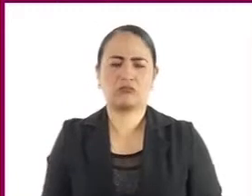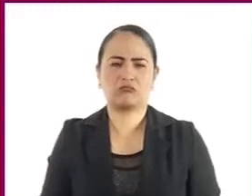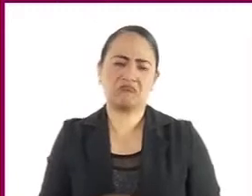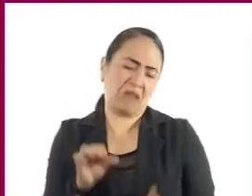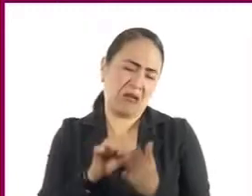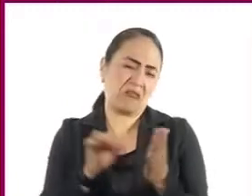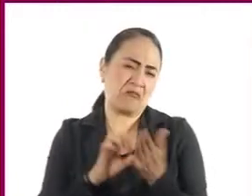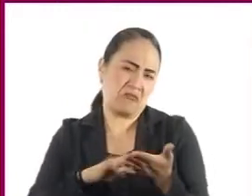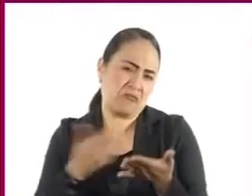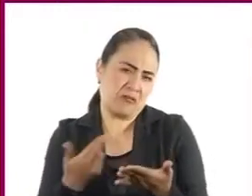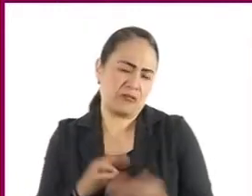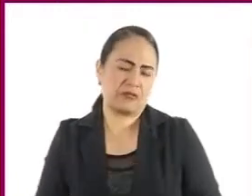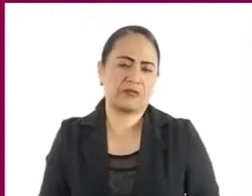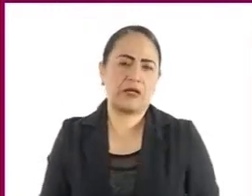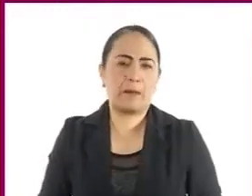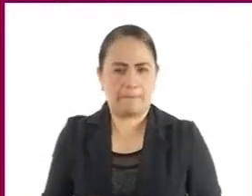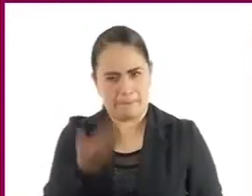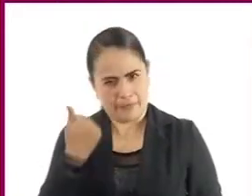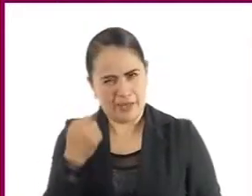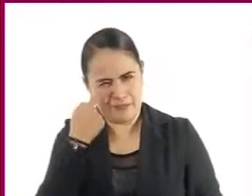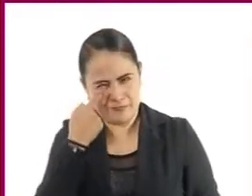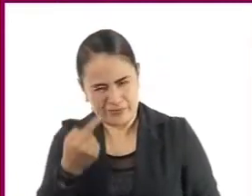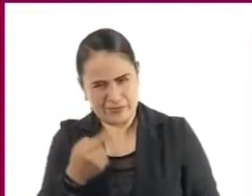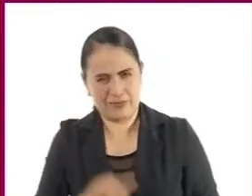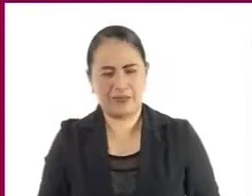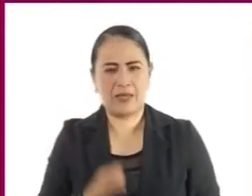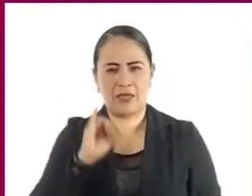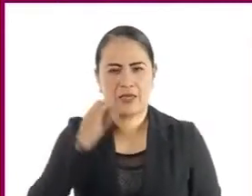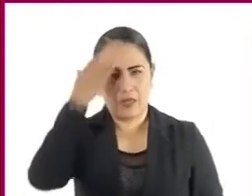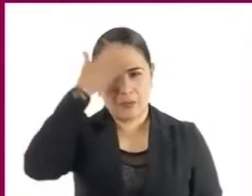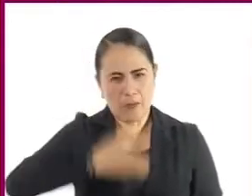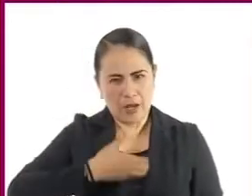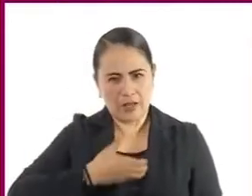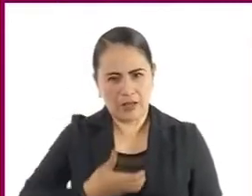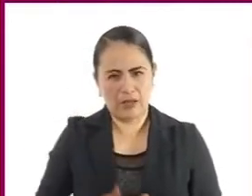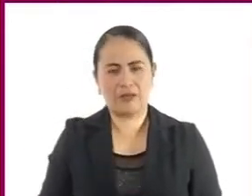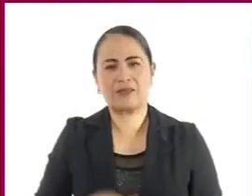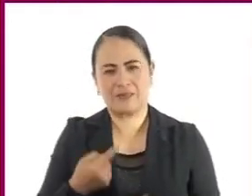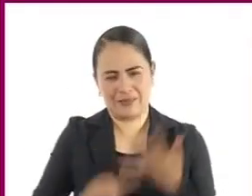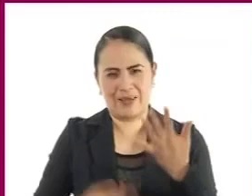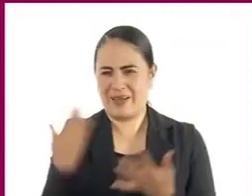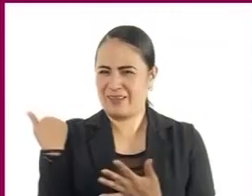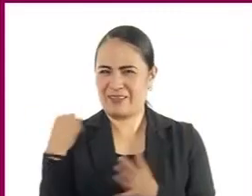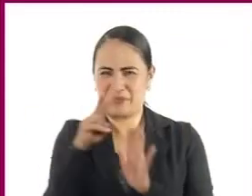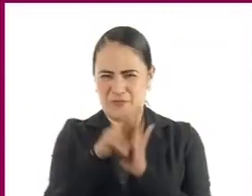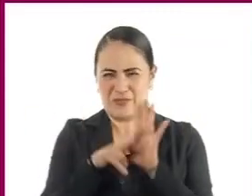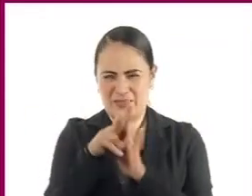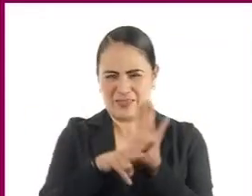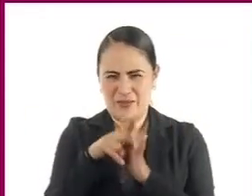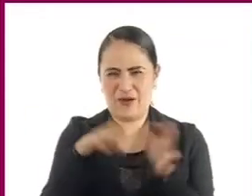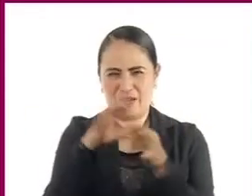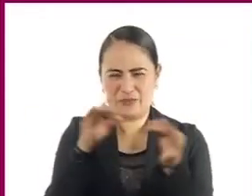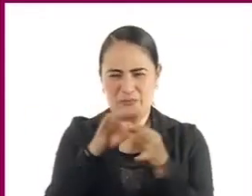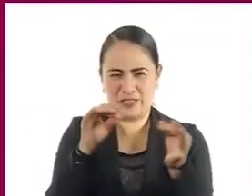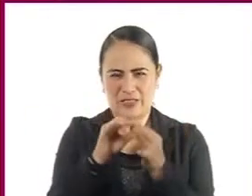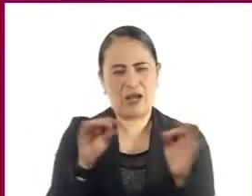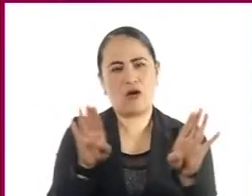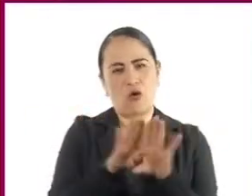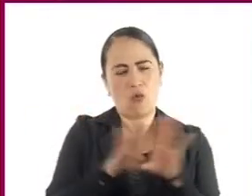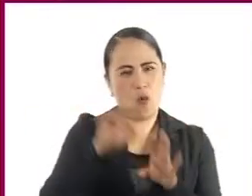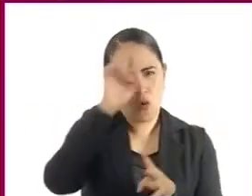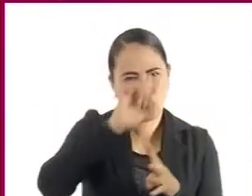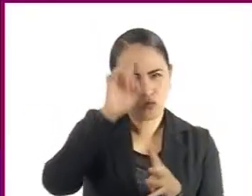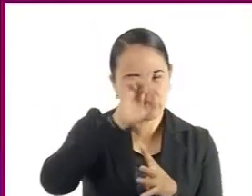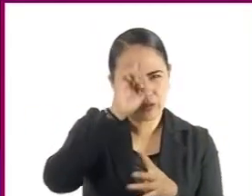Mientras tanto, acompáñenme. Veamos en imagen algunos aspectos que vieron en el video. acerca de las pautas para